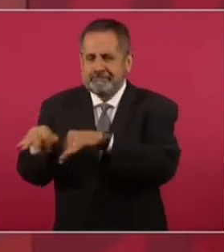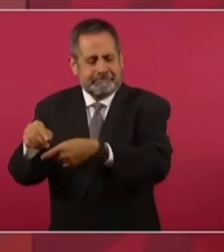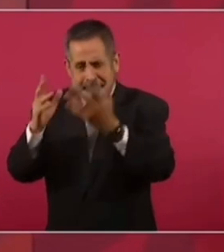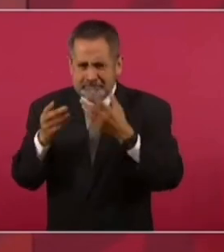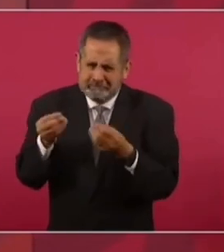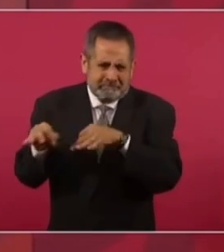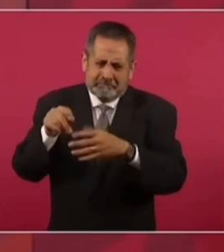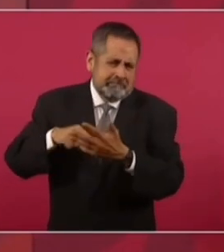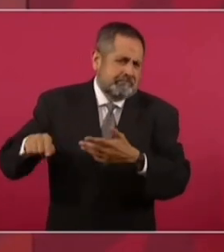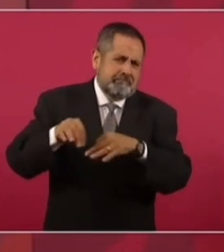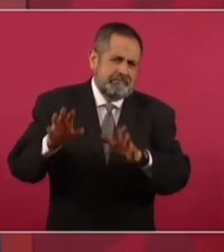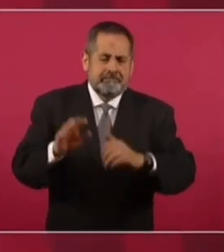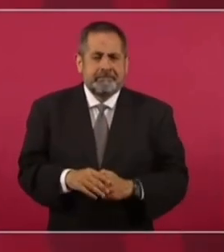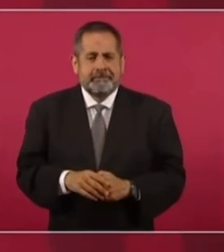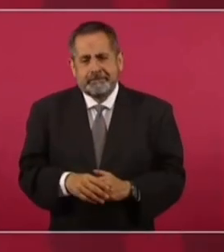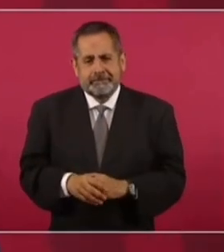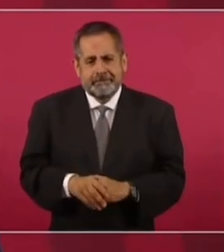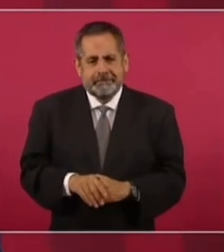todos están trabajando.